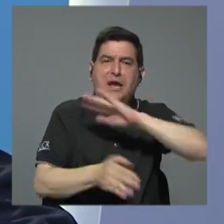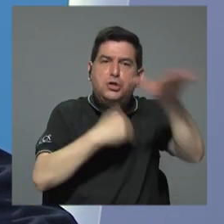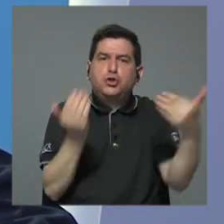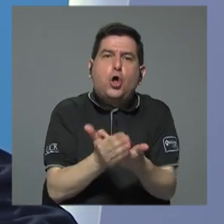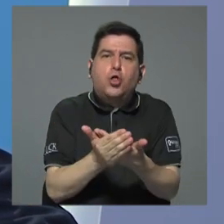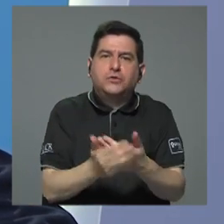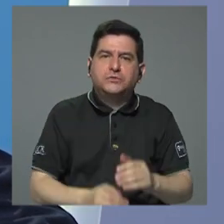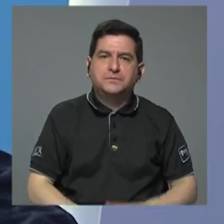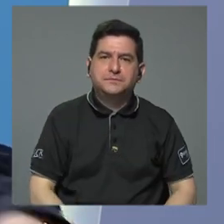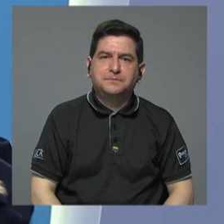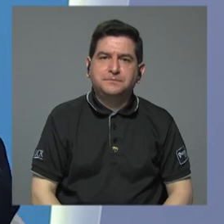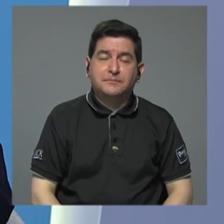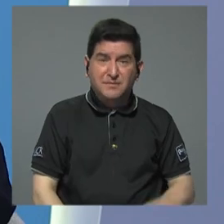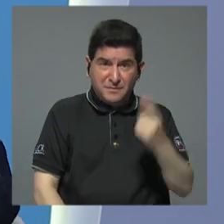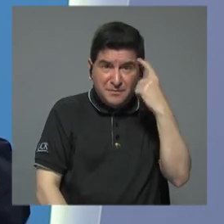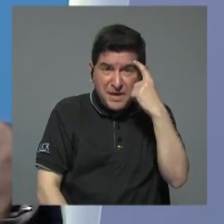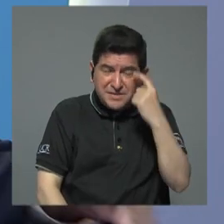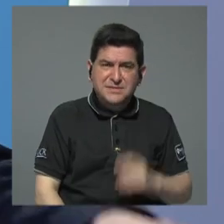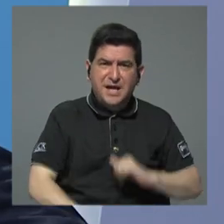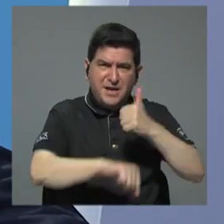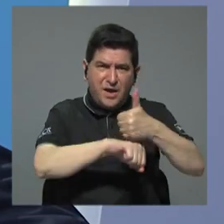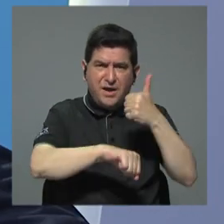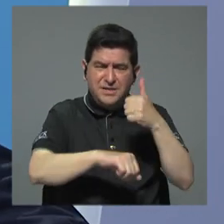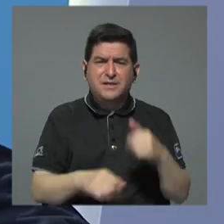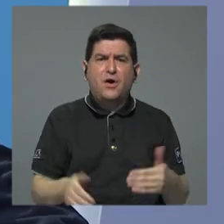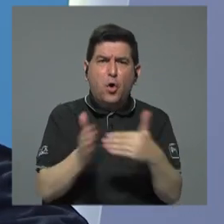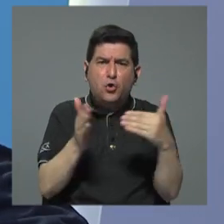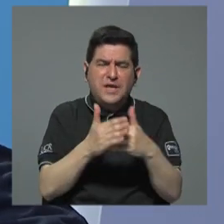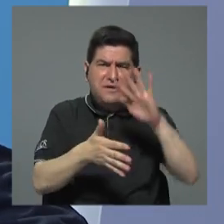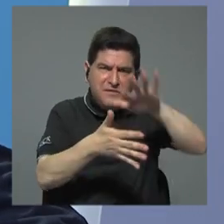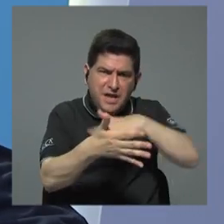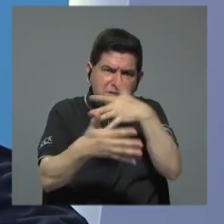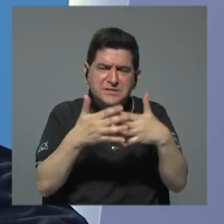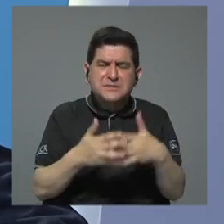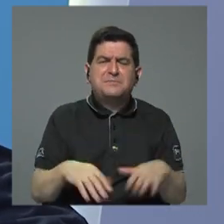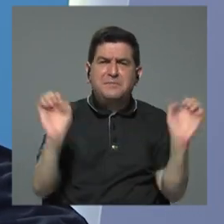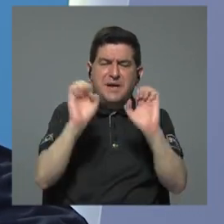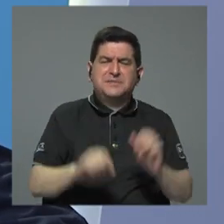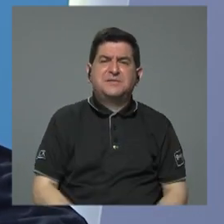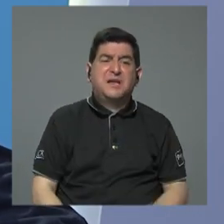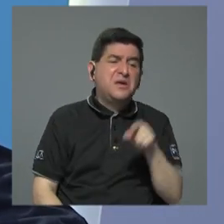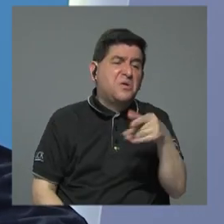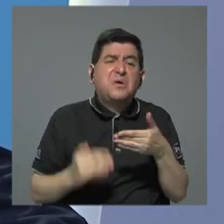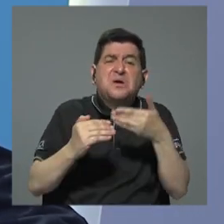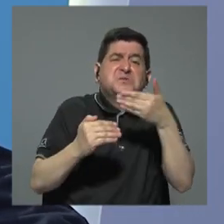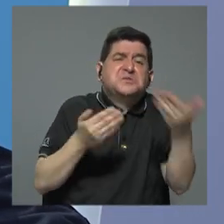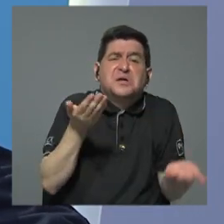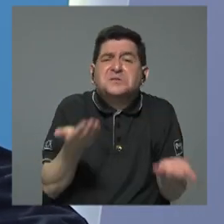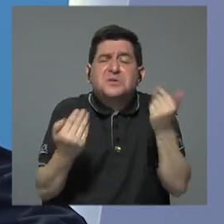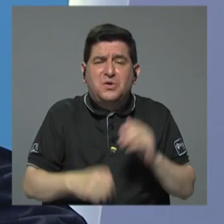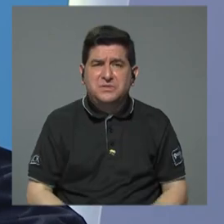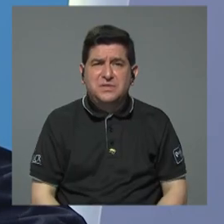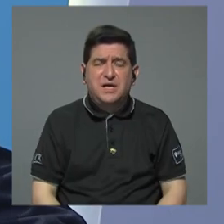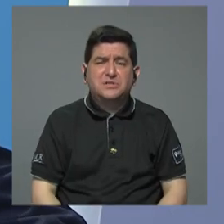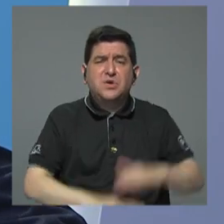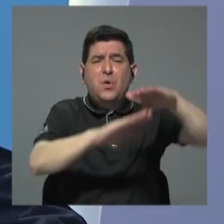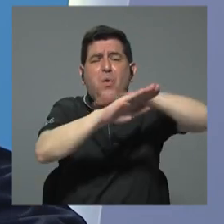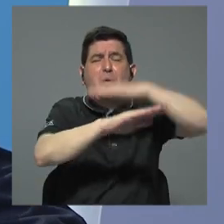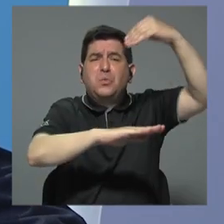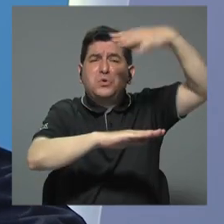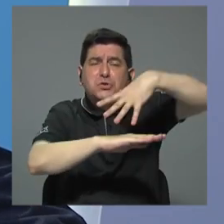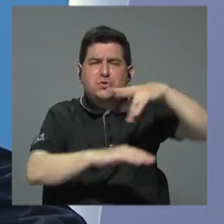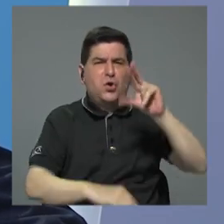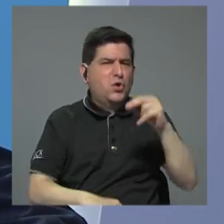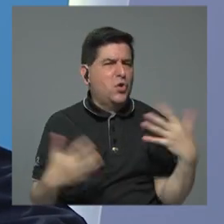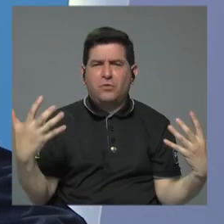todos. Y luego, pensar en remontar la matriz energética a punta de estas cositas y de paneles solares no